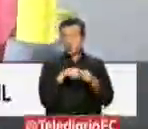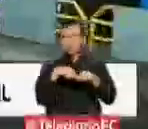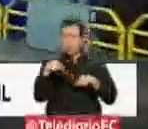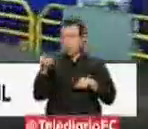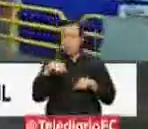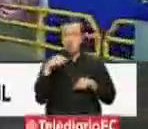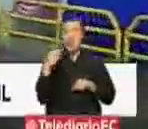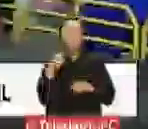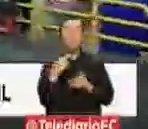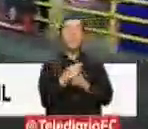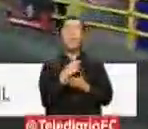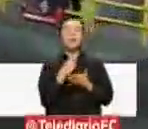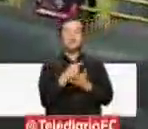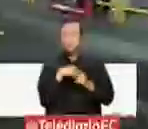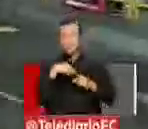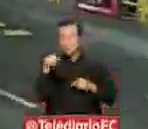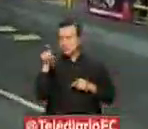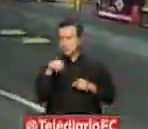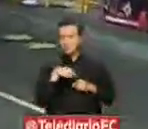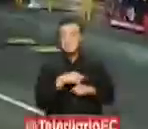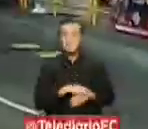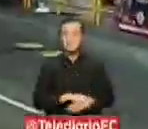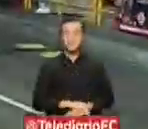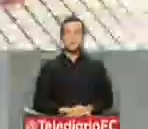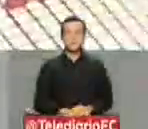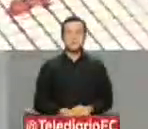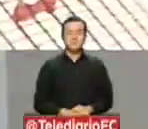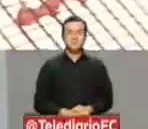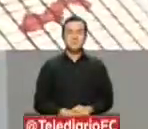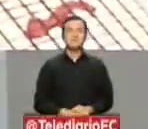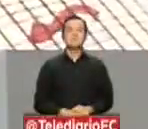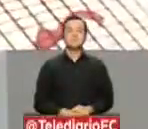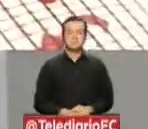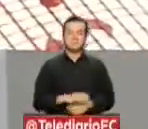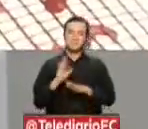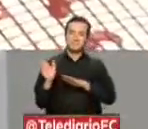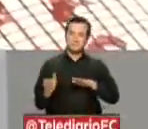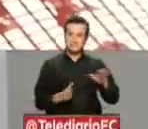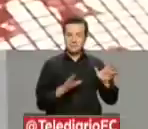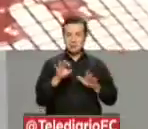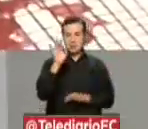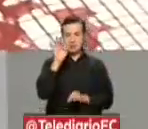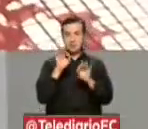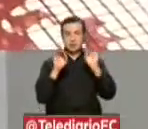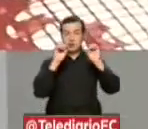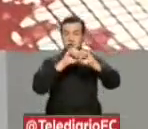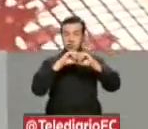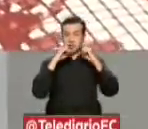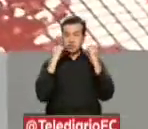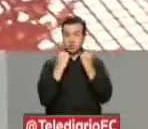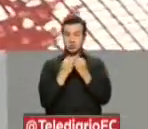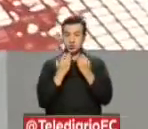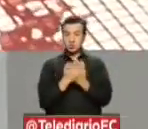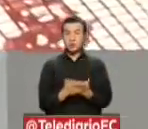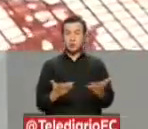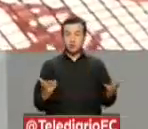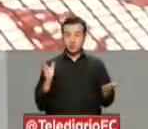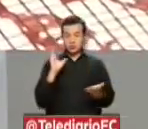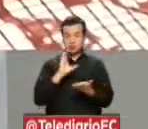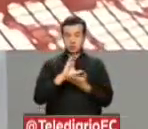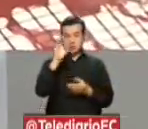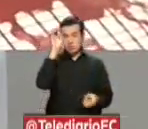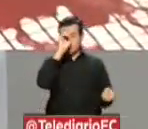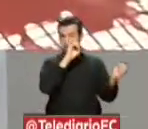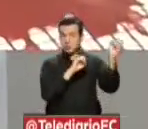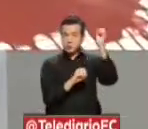Guasmo. Guadalupe Ayoví, Telediario. Mientras representantes de distintas organizaciones que forman parte del Centro de